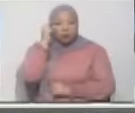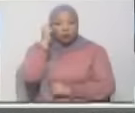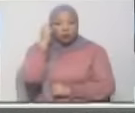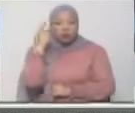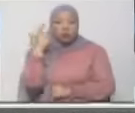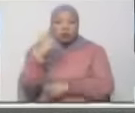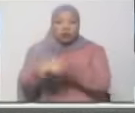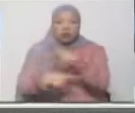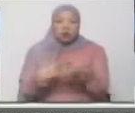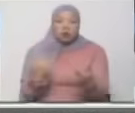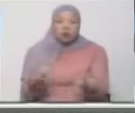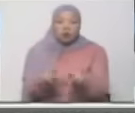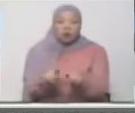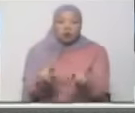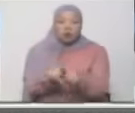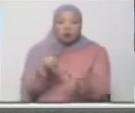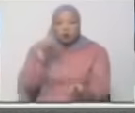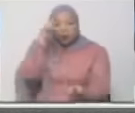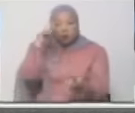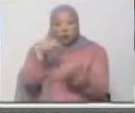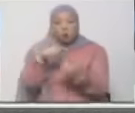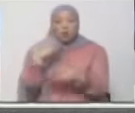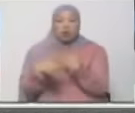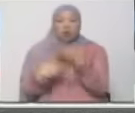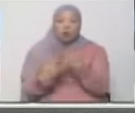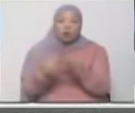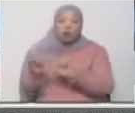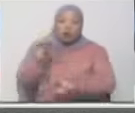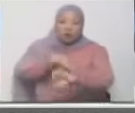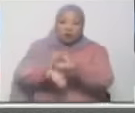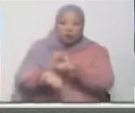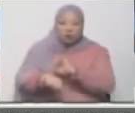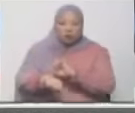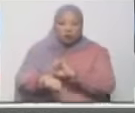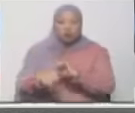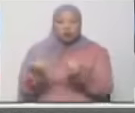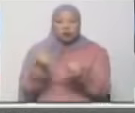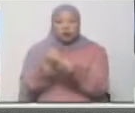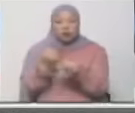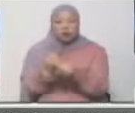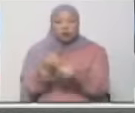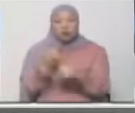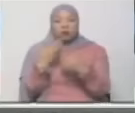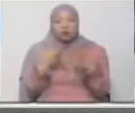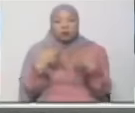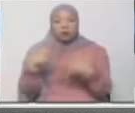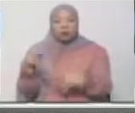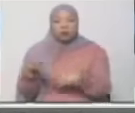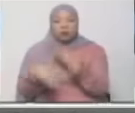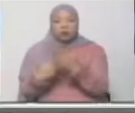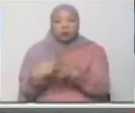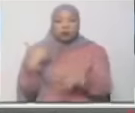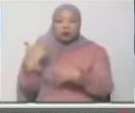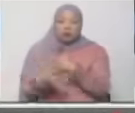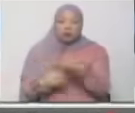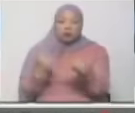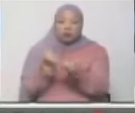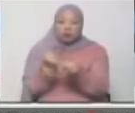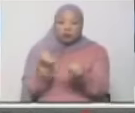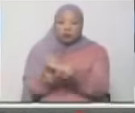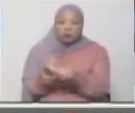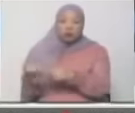periodo. Con esto nos defendimos de 930 sanciones criminales. Con esto